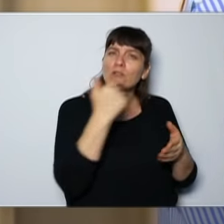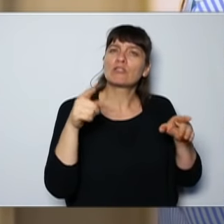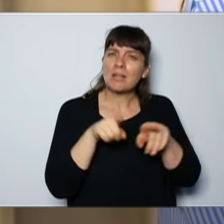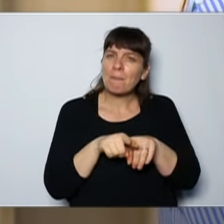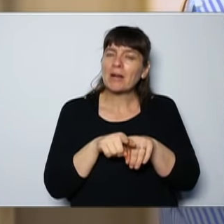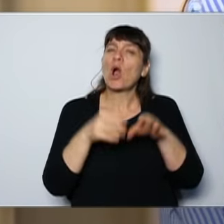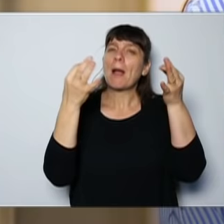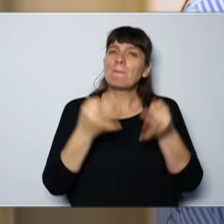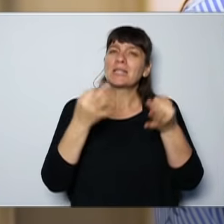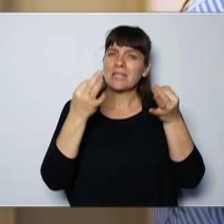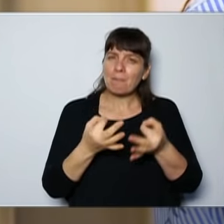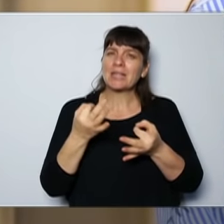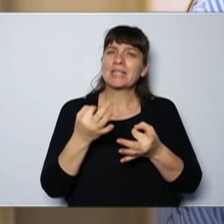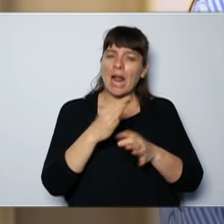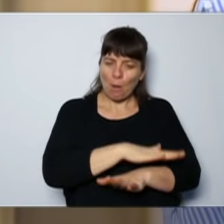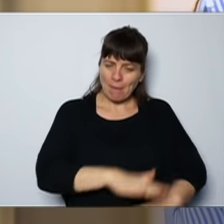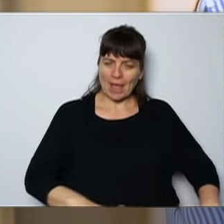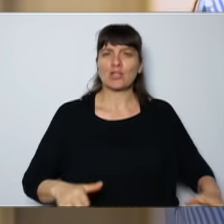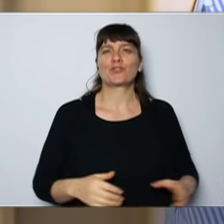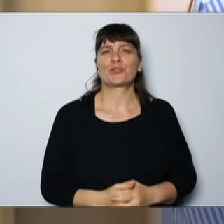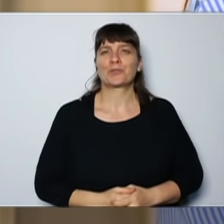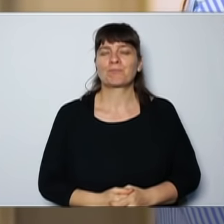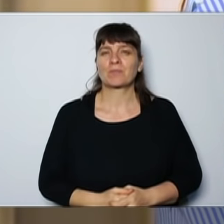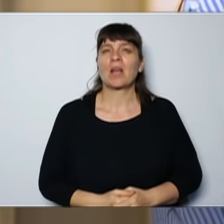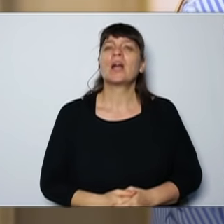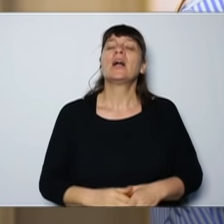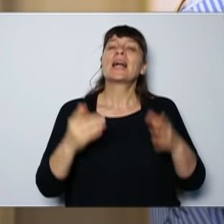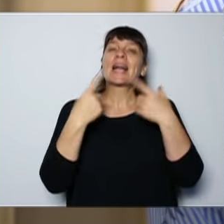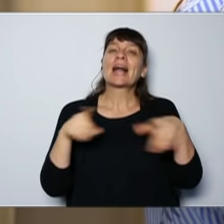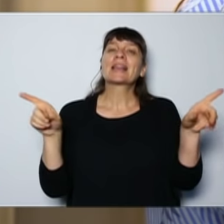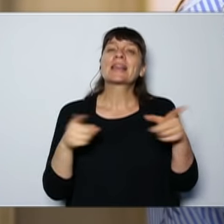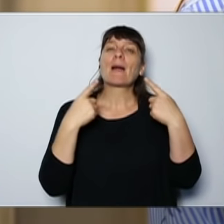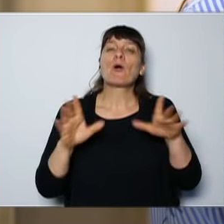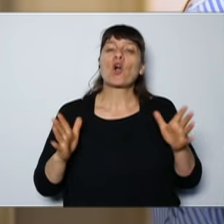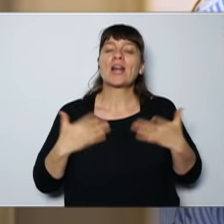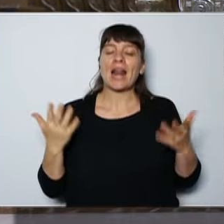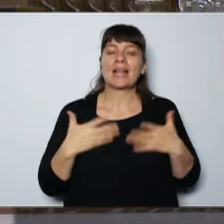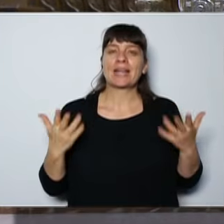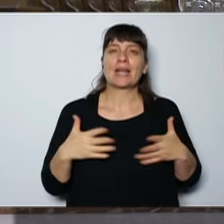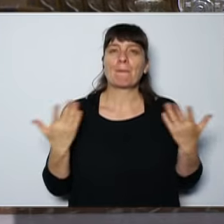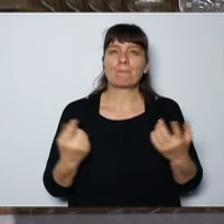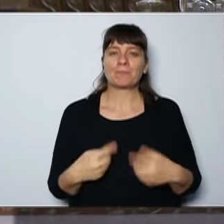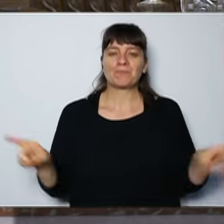hermanos, especialmente a los más pequeños. Nos despedimos cantando con alegría.